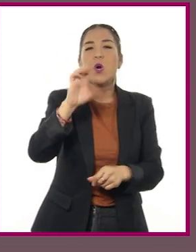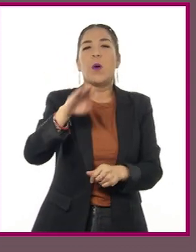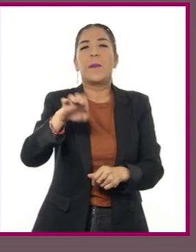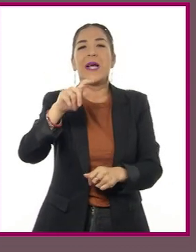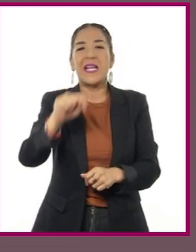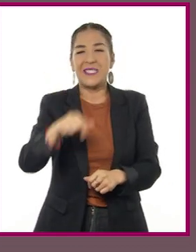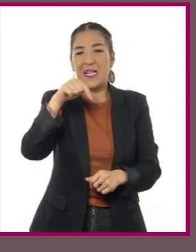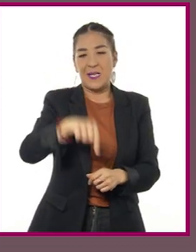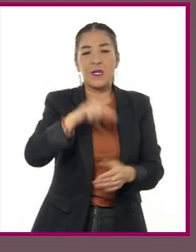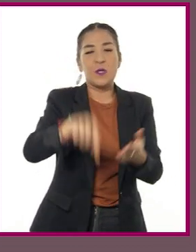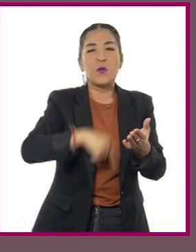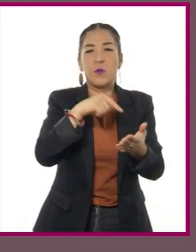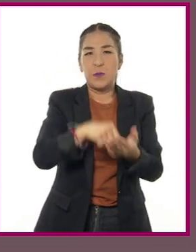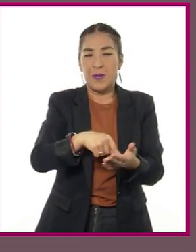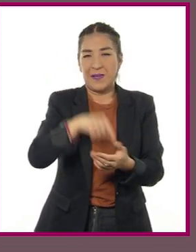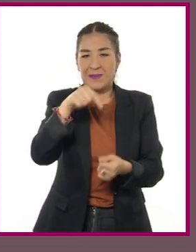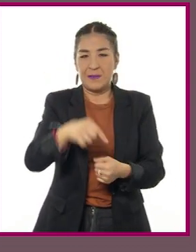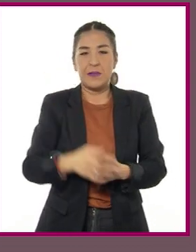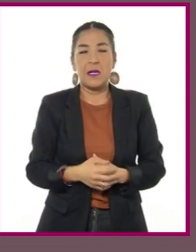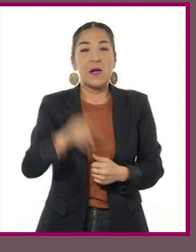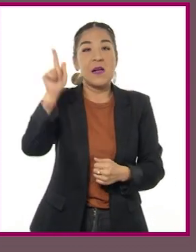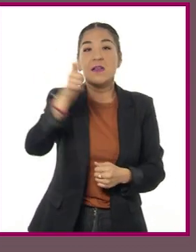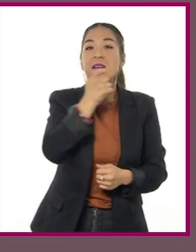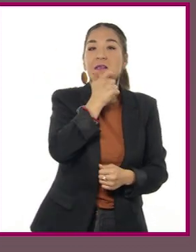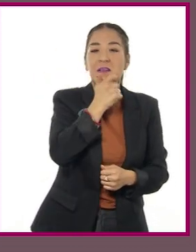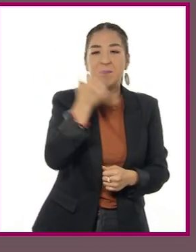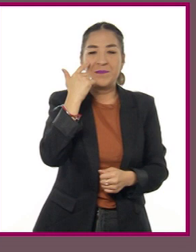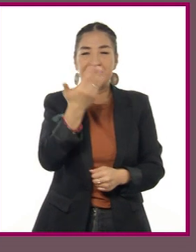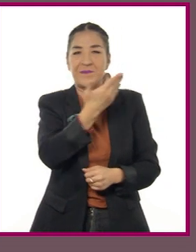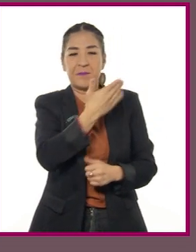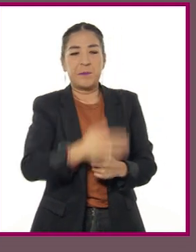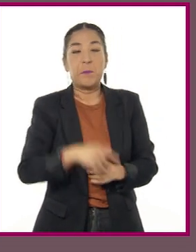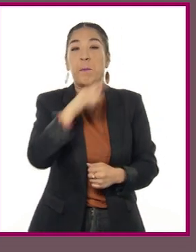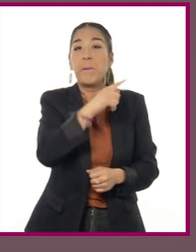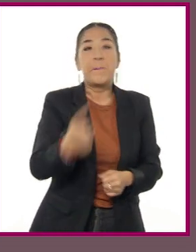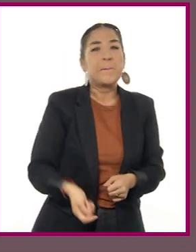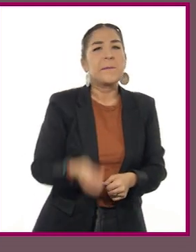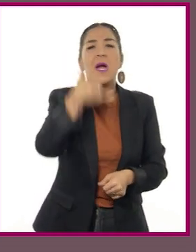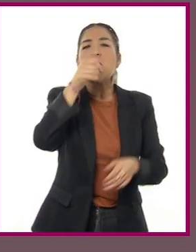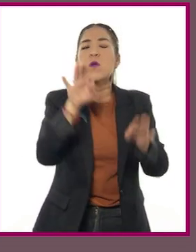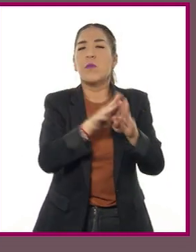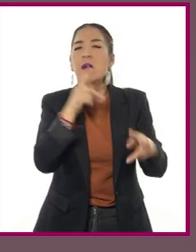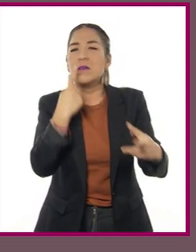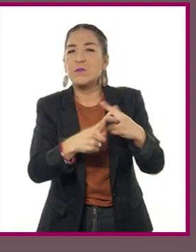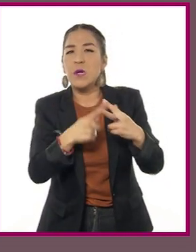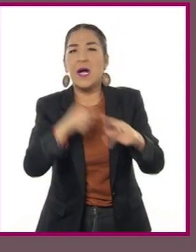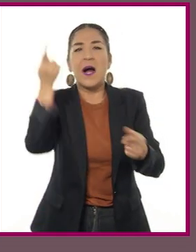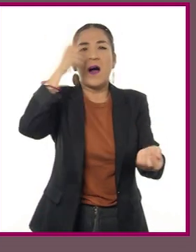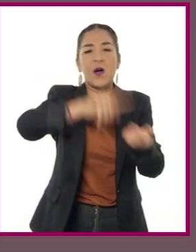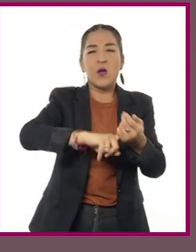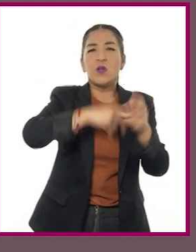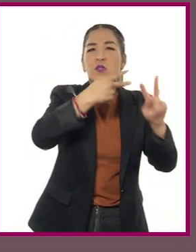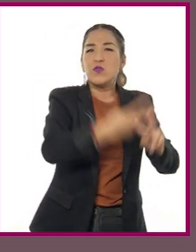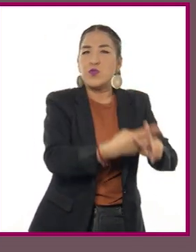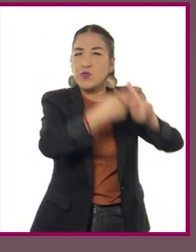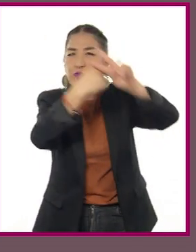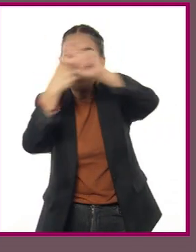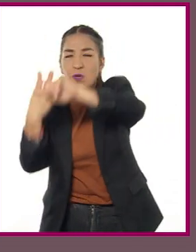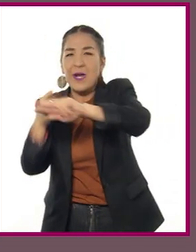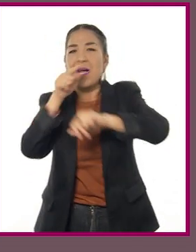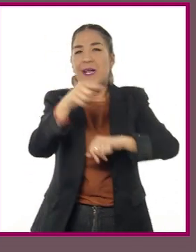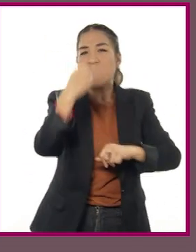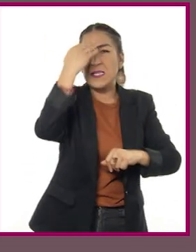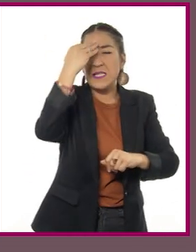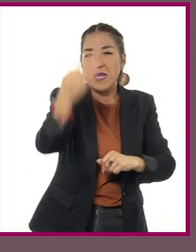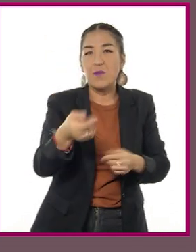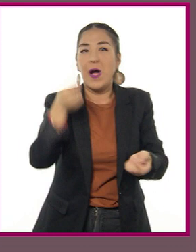padre Quino, el inglés Edmund Halley fue el primero en calcular la órbita y la periodicidad con